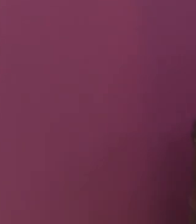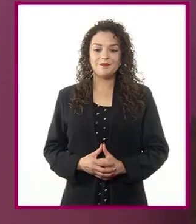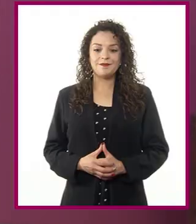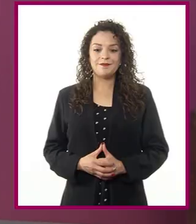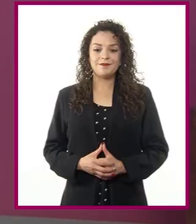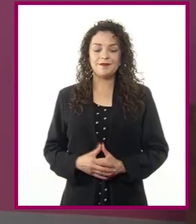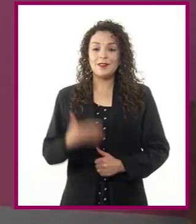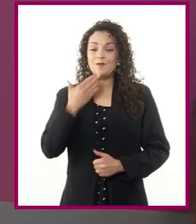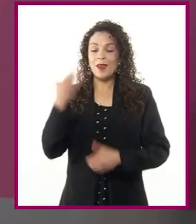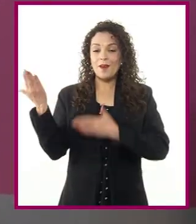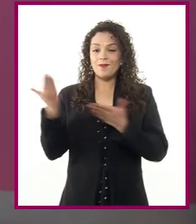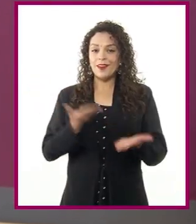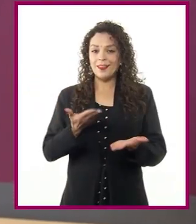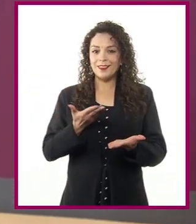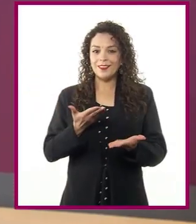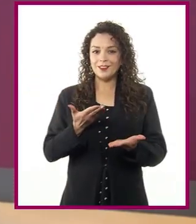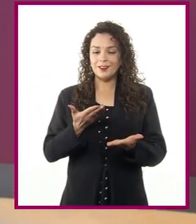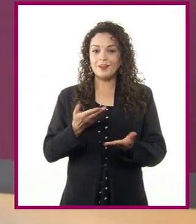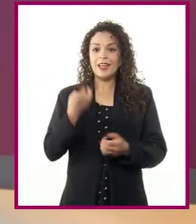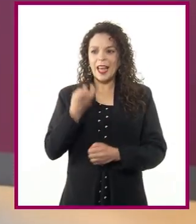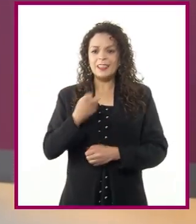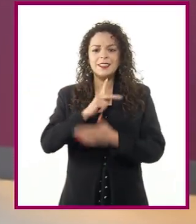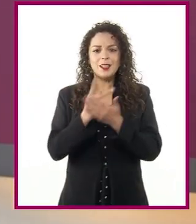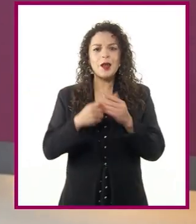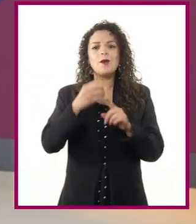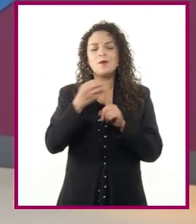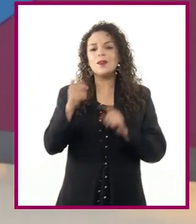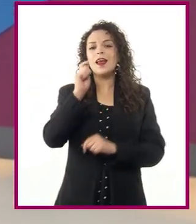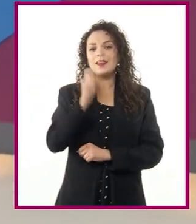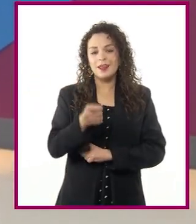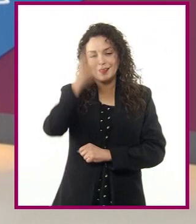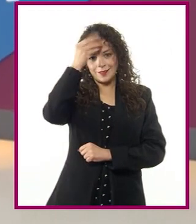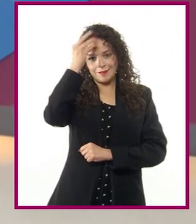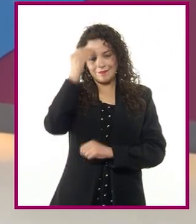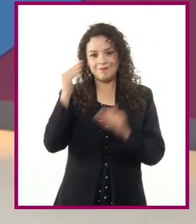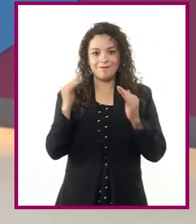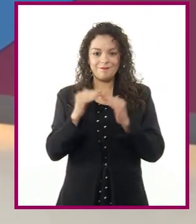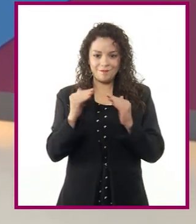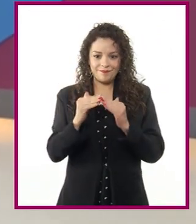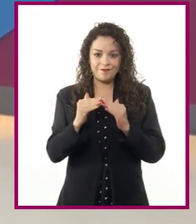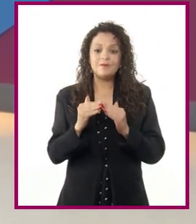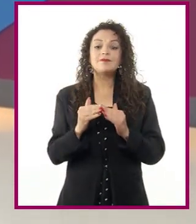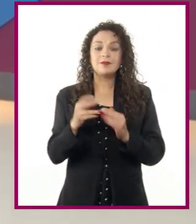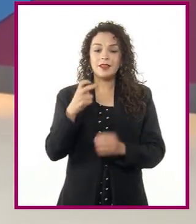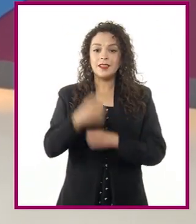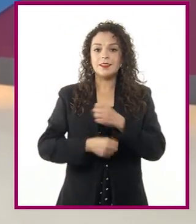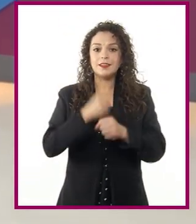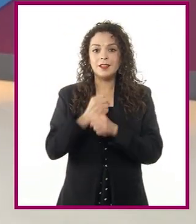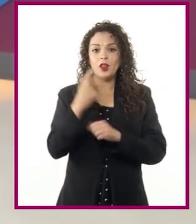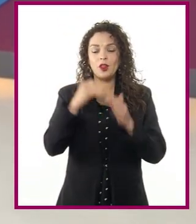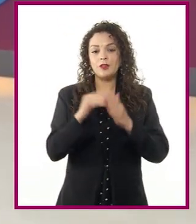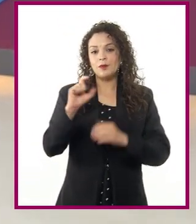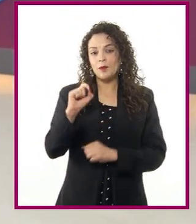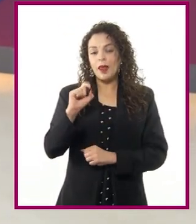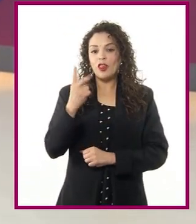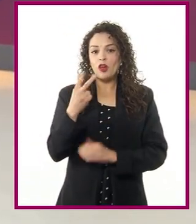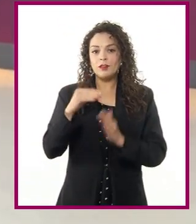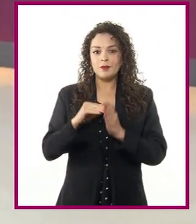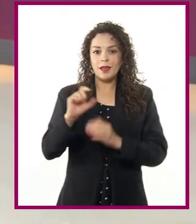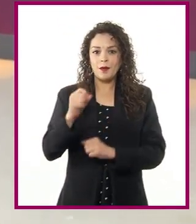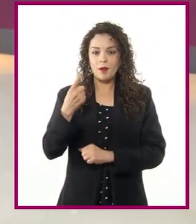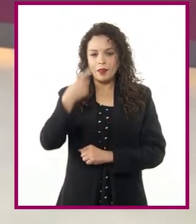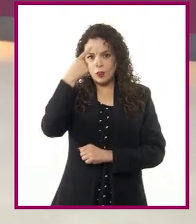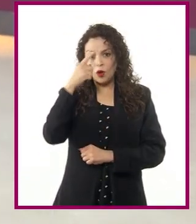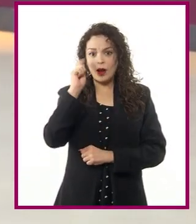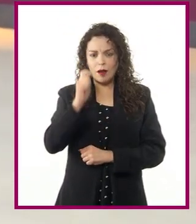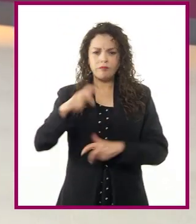Bienvenidas y bienvenidos a una sesión más de Aprende en Casa, nuestra herramienta de aprendizaje para el ciclo escolar 2020-2021, en el contexto de un modelo